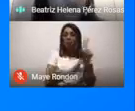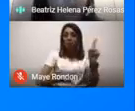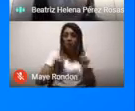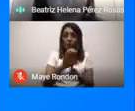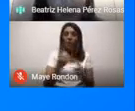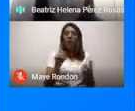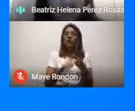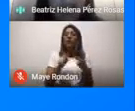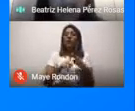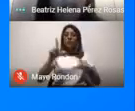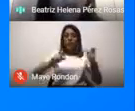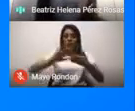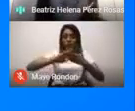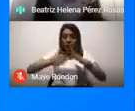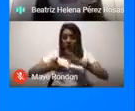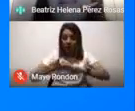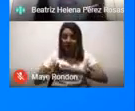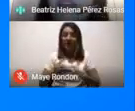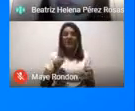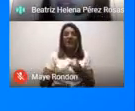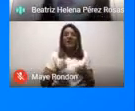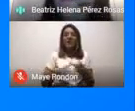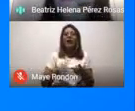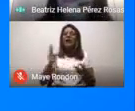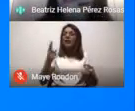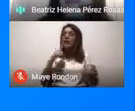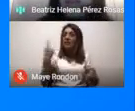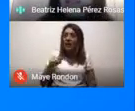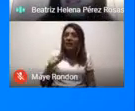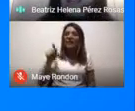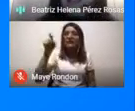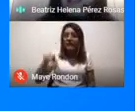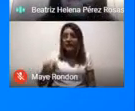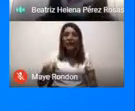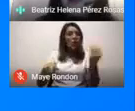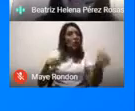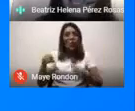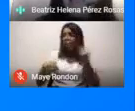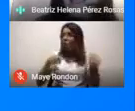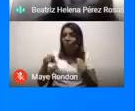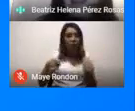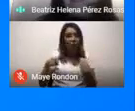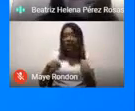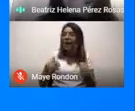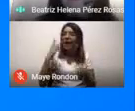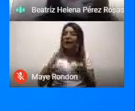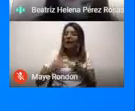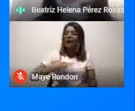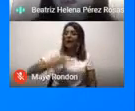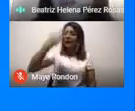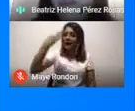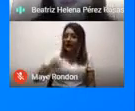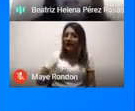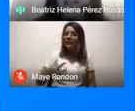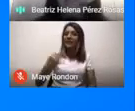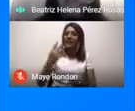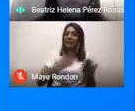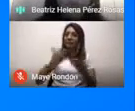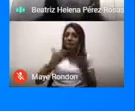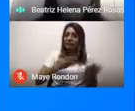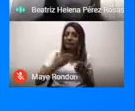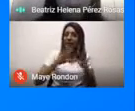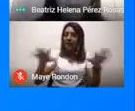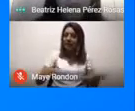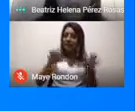de nuestras comunidades, a través de lo que se debe y no se debe hacer en manera ética en la prestación de una